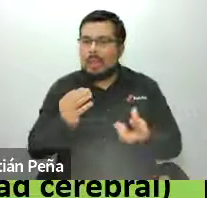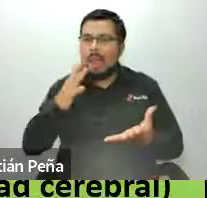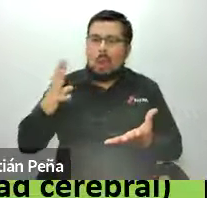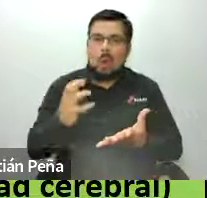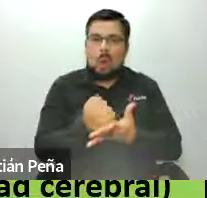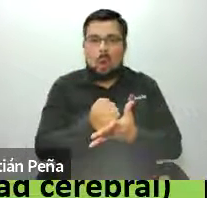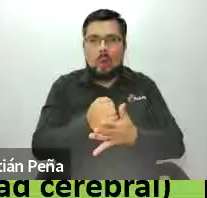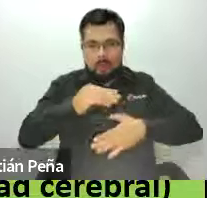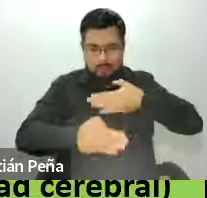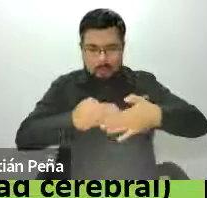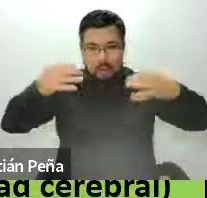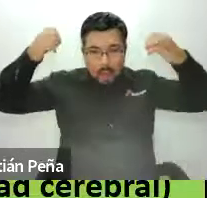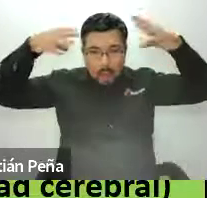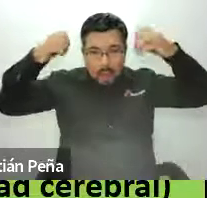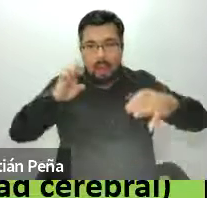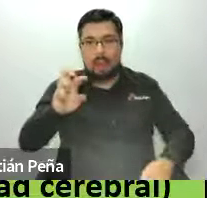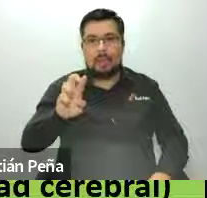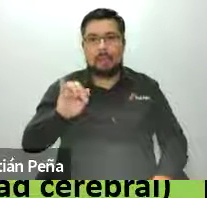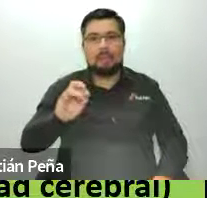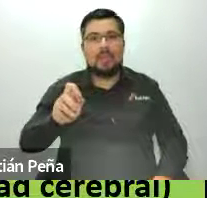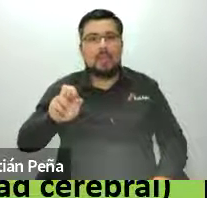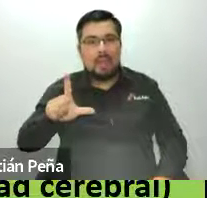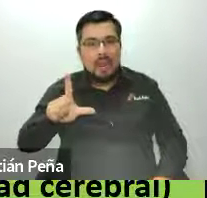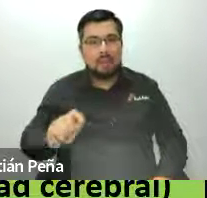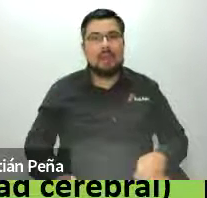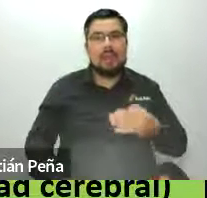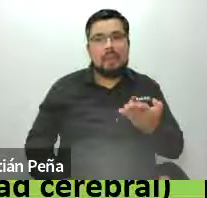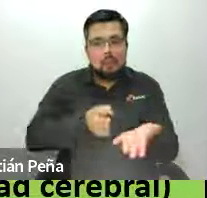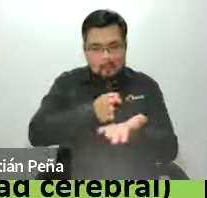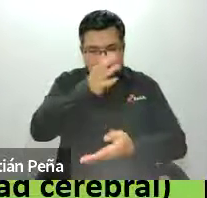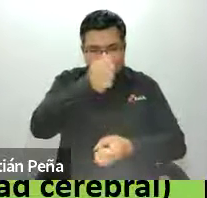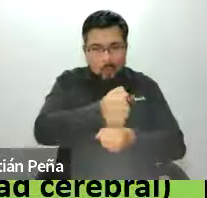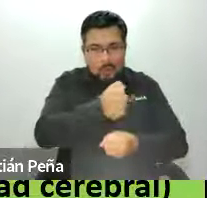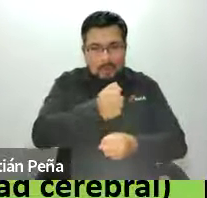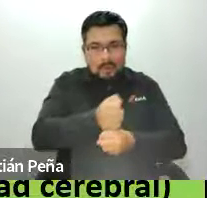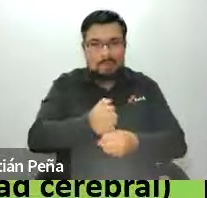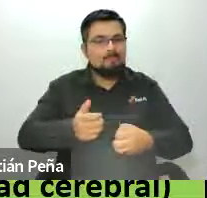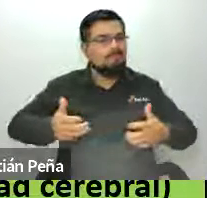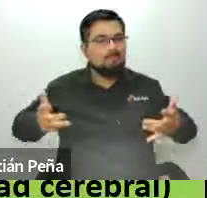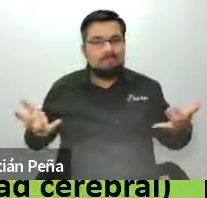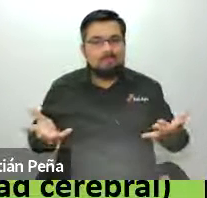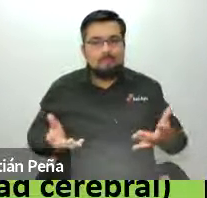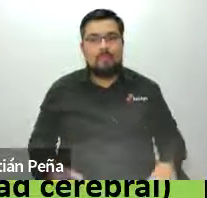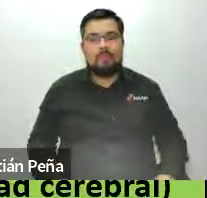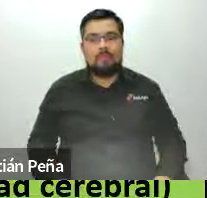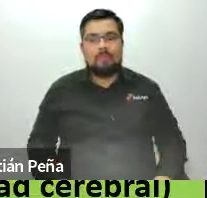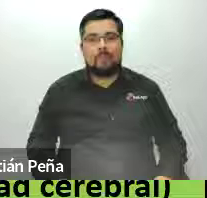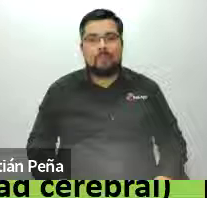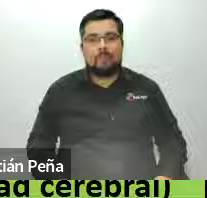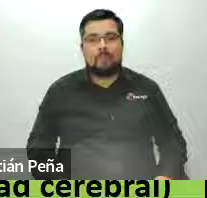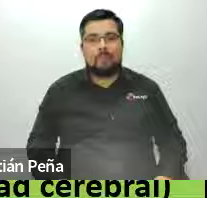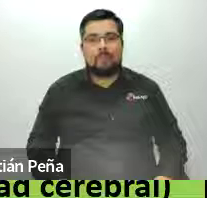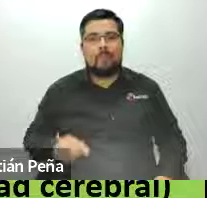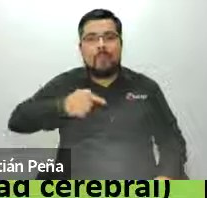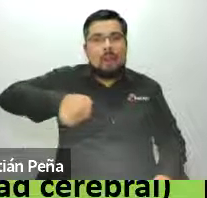espiral y empezamos a estudiar y a trabajar mucho es, por supuesto, lo que nosotras como